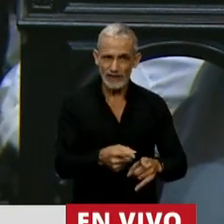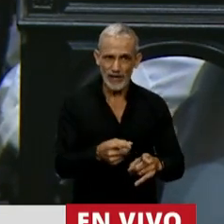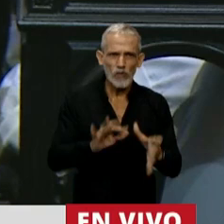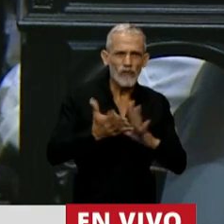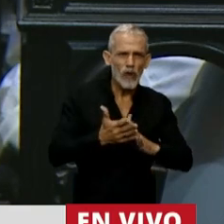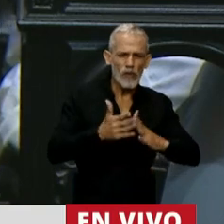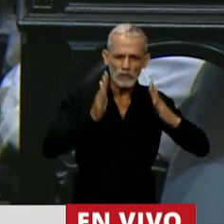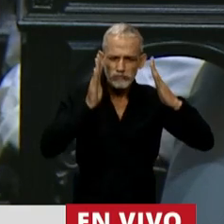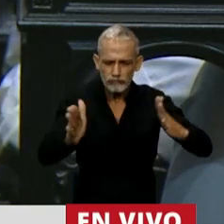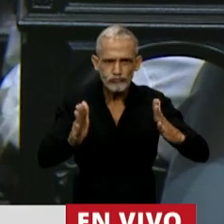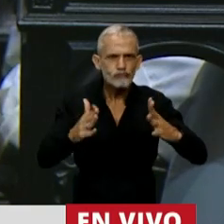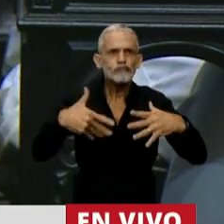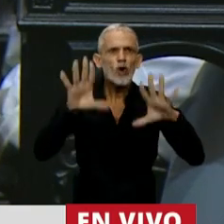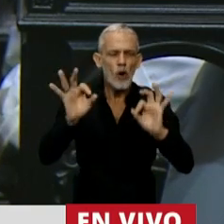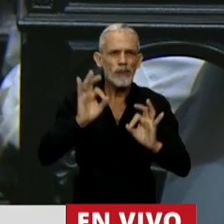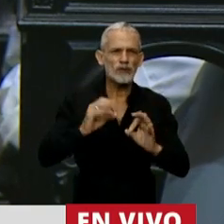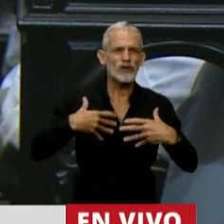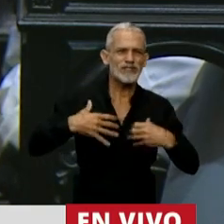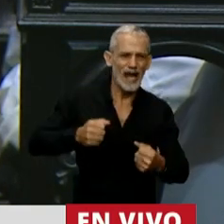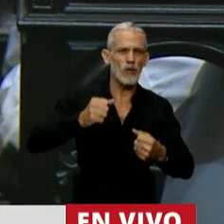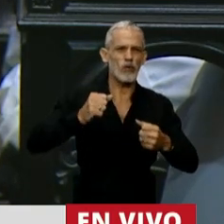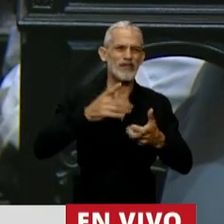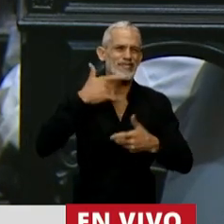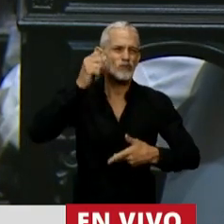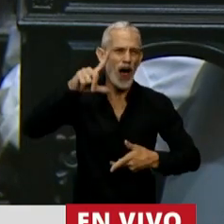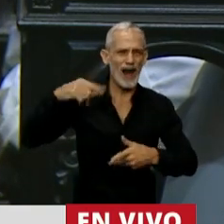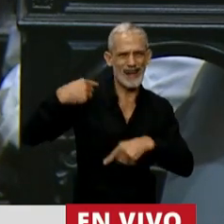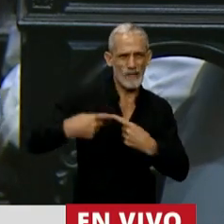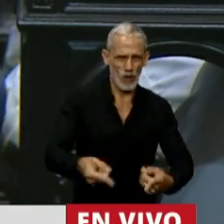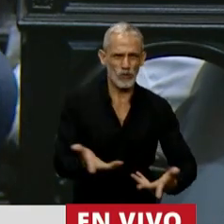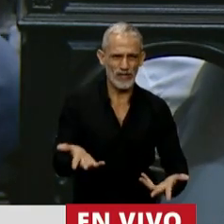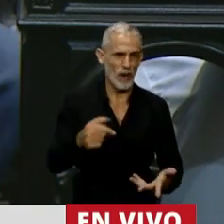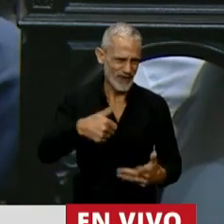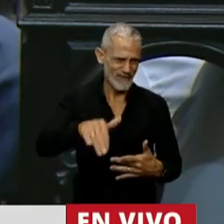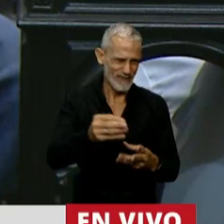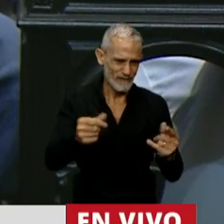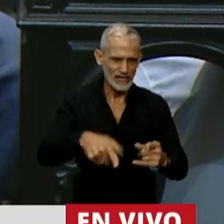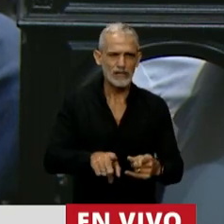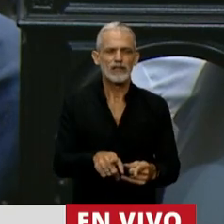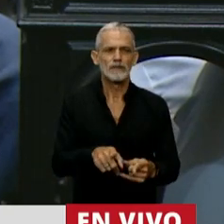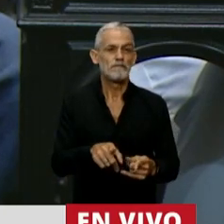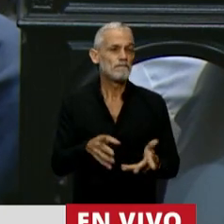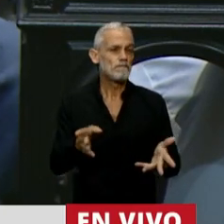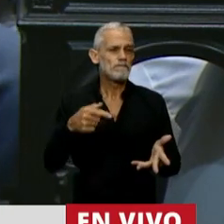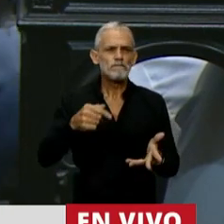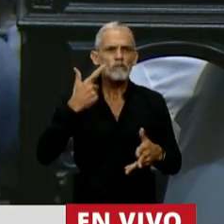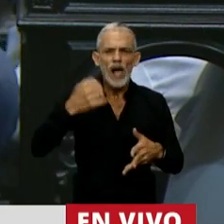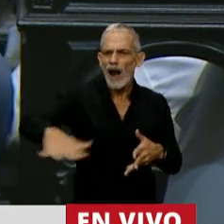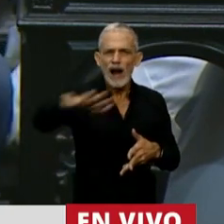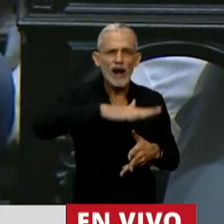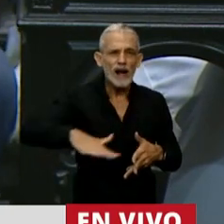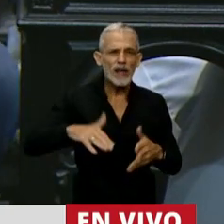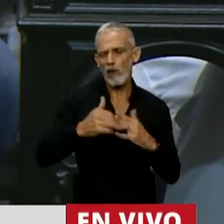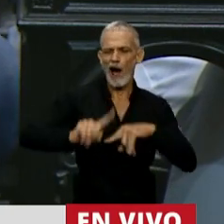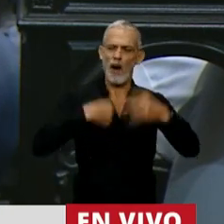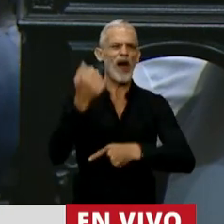abordaje integral de la salud sexual y reproductiva. Pero como siempre decimos, y con esto voy finalizando, presidente, esta realidad no se